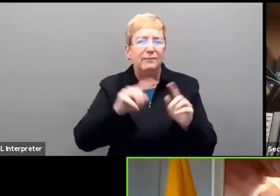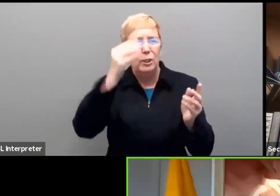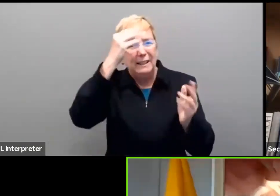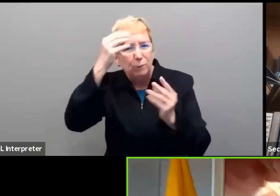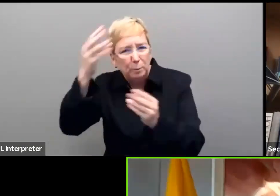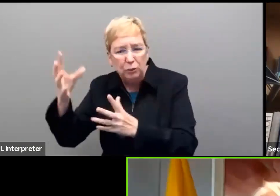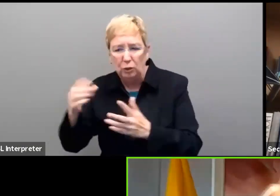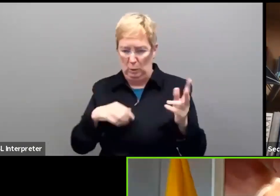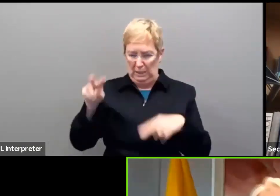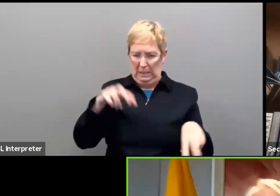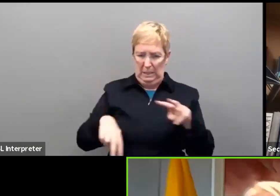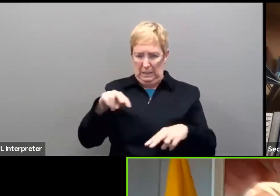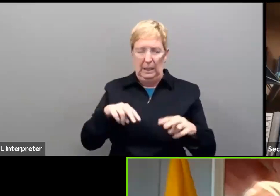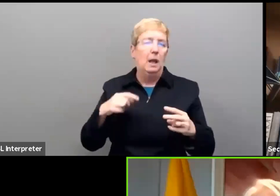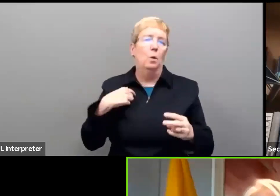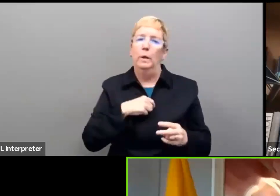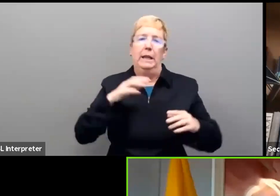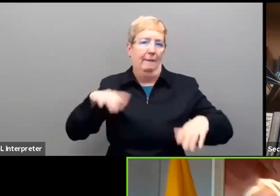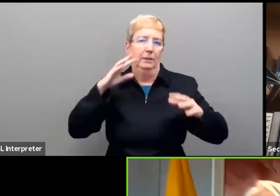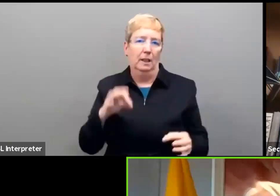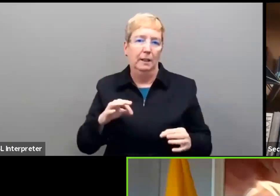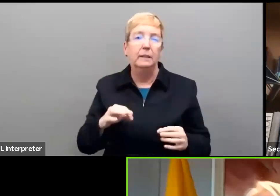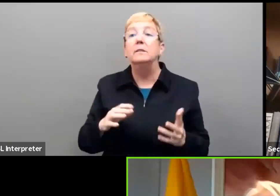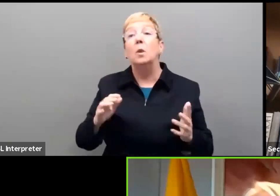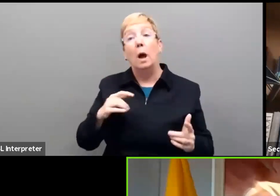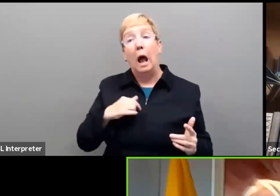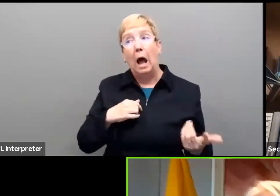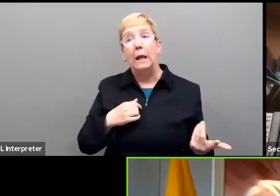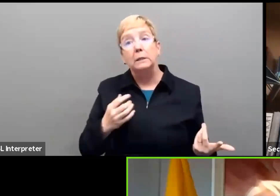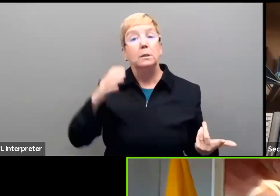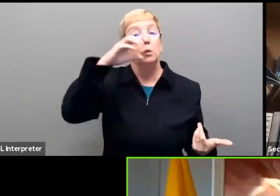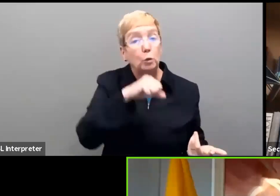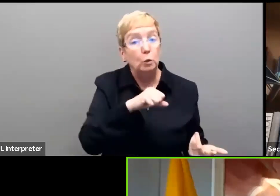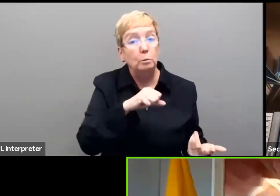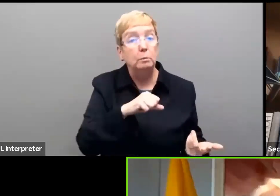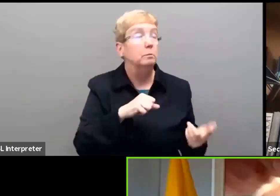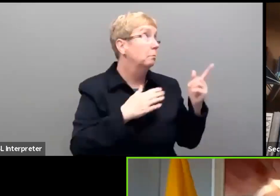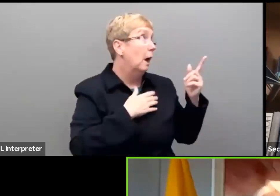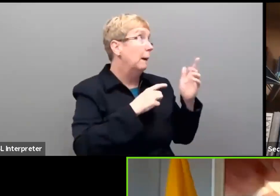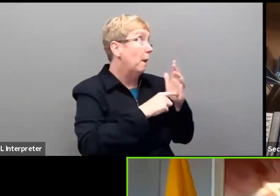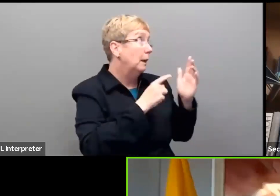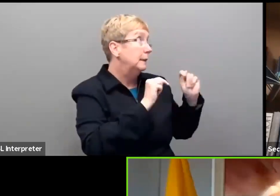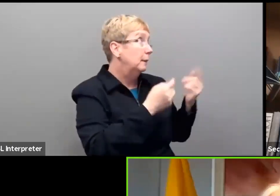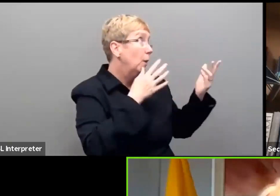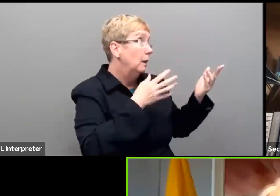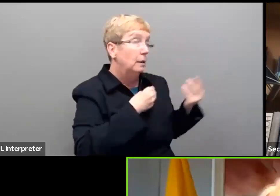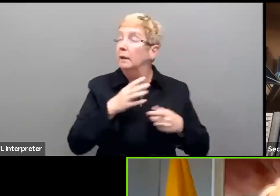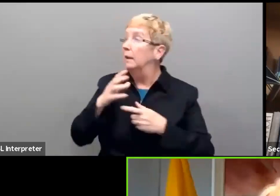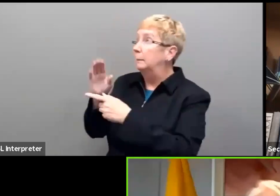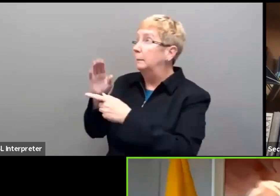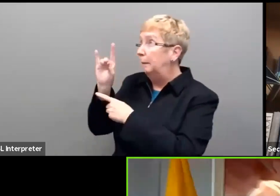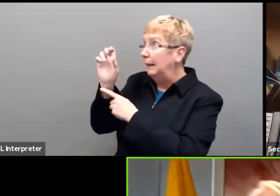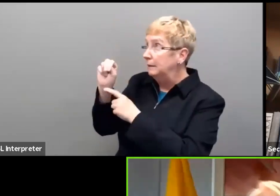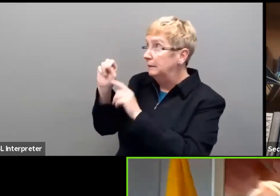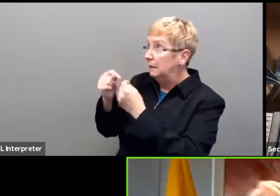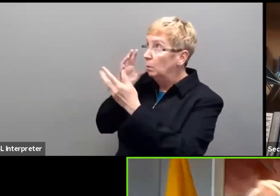un régimen de vacunación para la asistencia escolar en este país en el futuro cercano. Creo que siguen evaluando estos